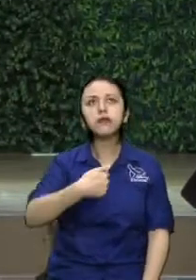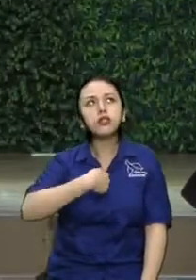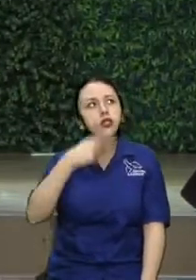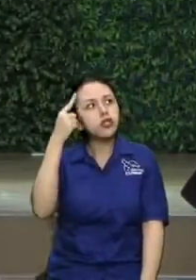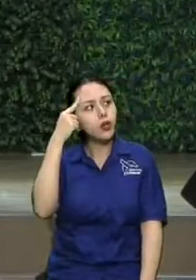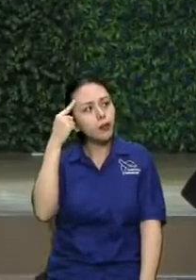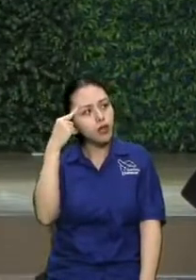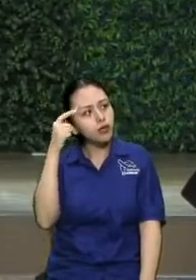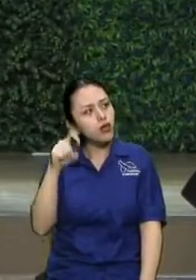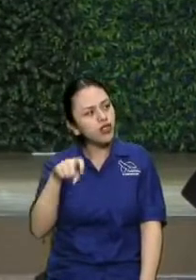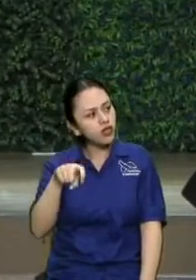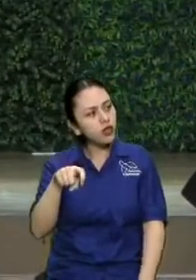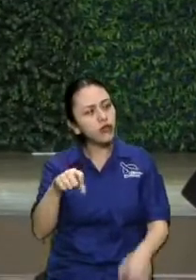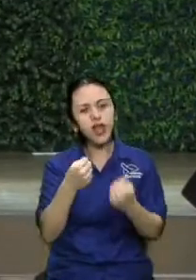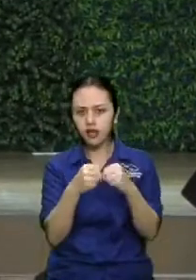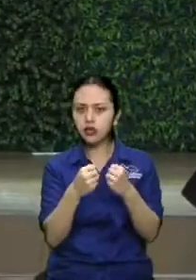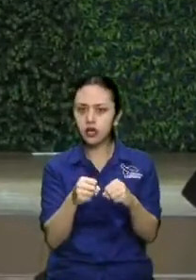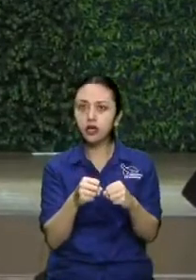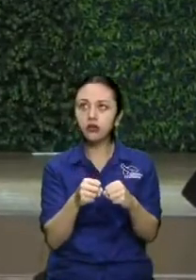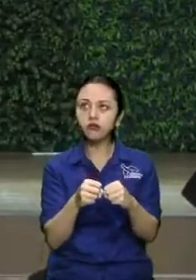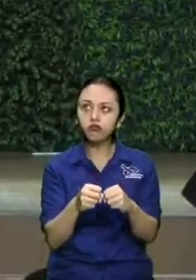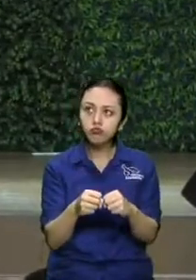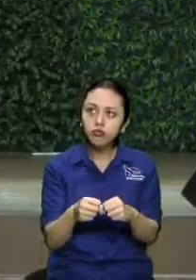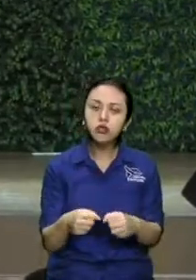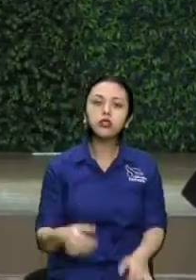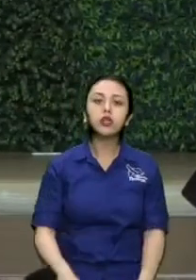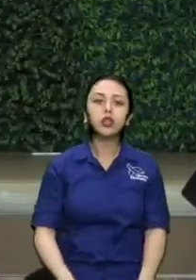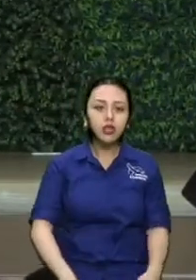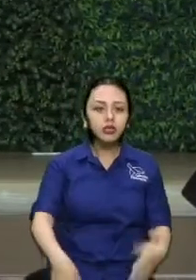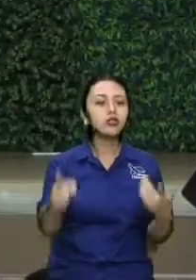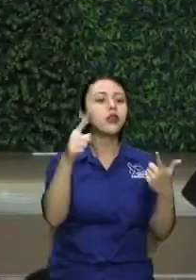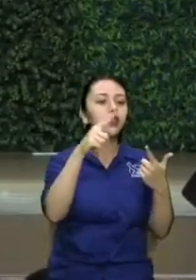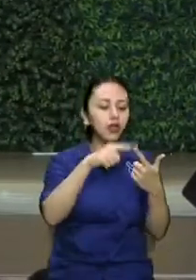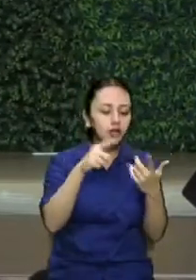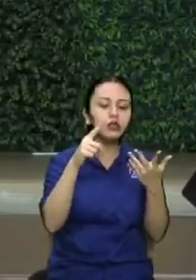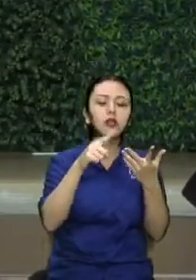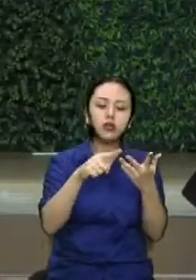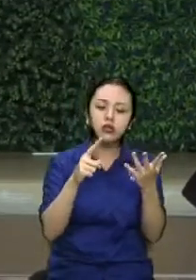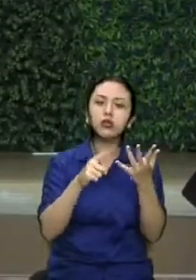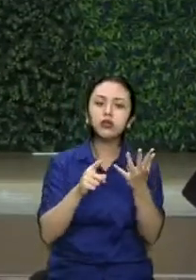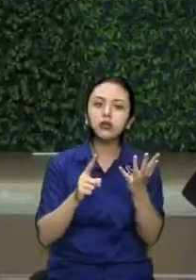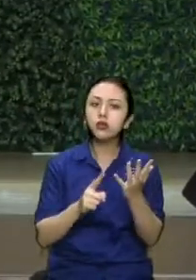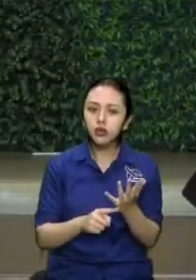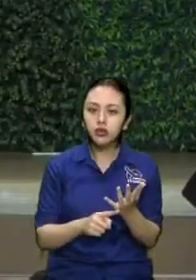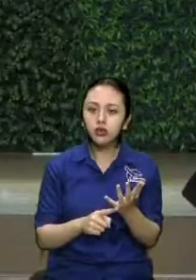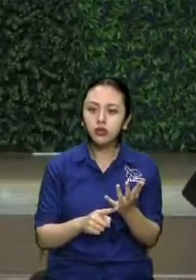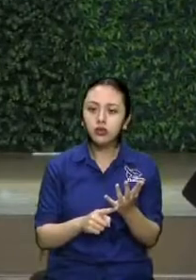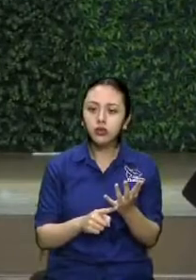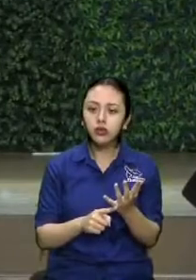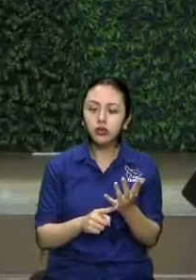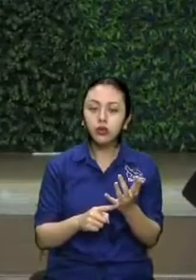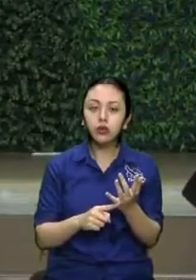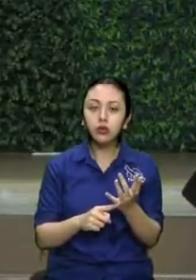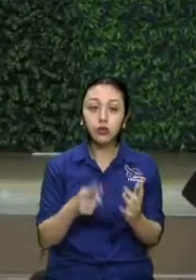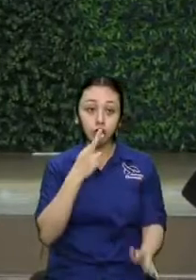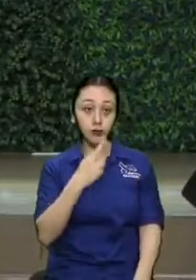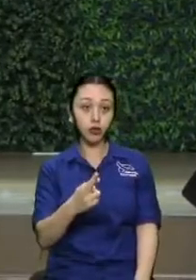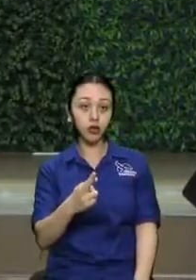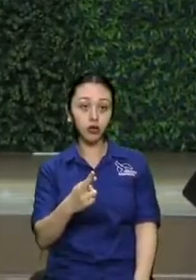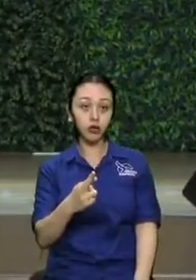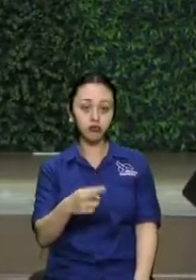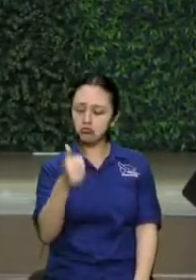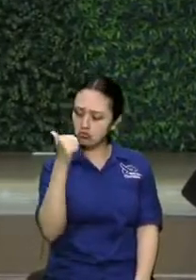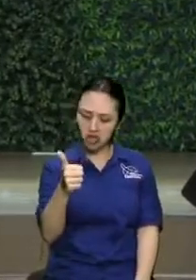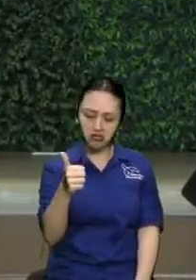haría, pero no se me había ocurrido antes, es esto. Perfecto, me dijo, hágalo. Voy a orar por